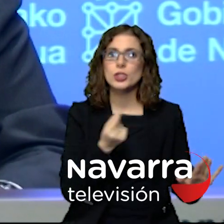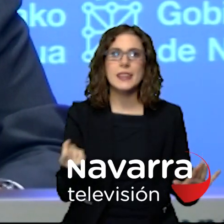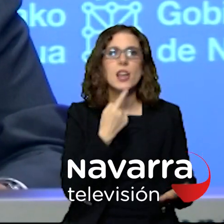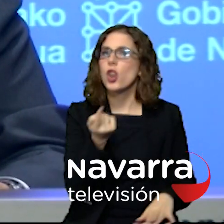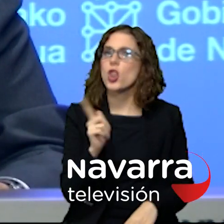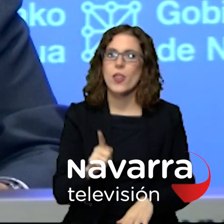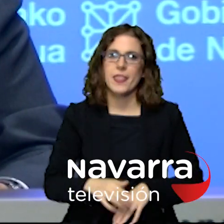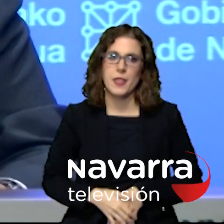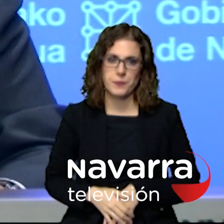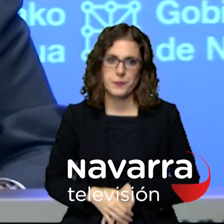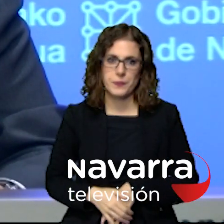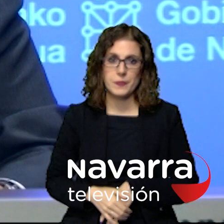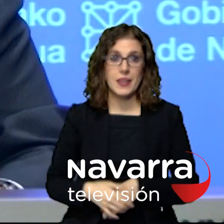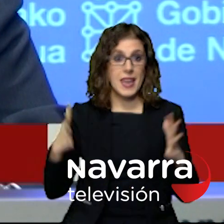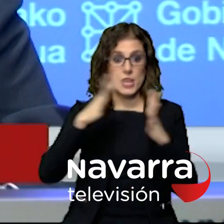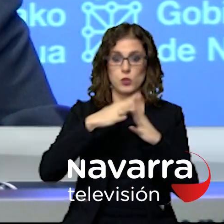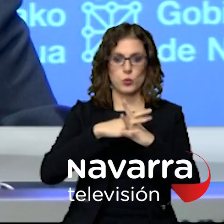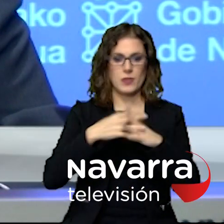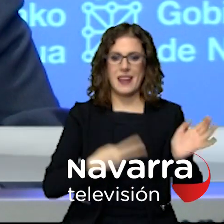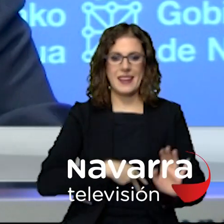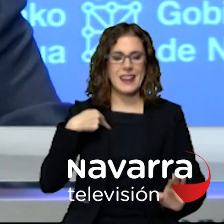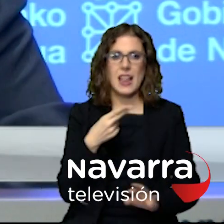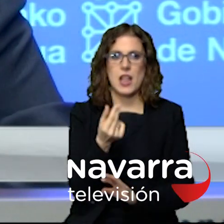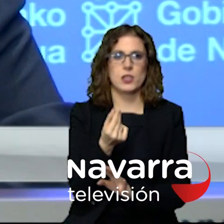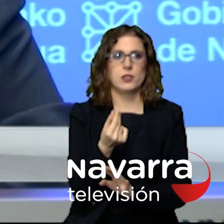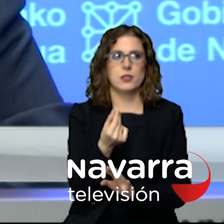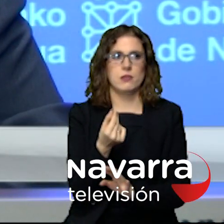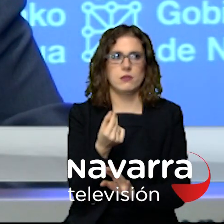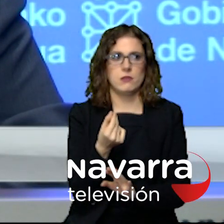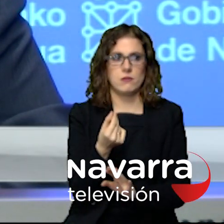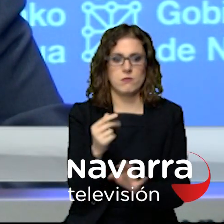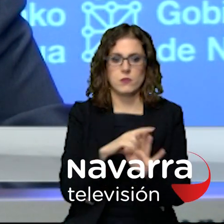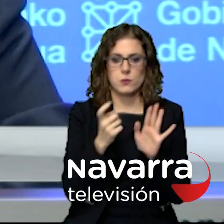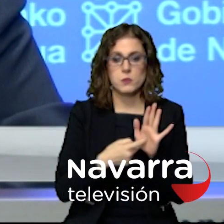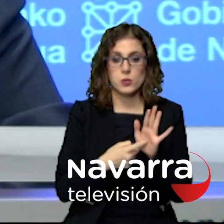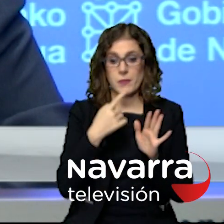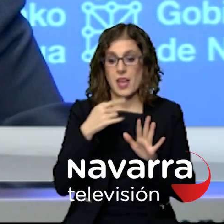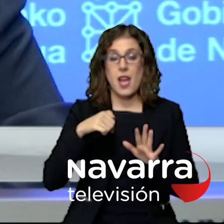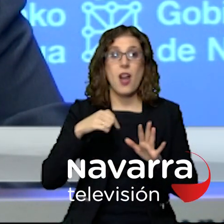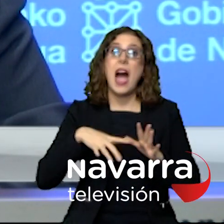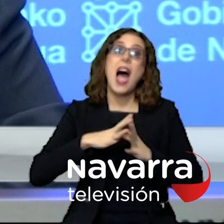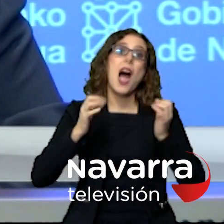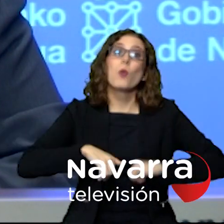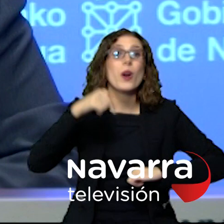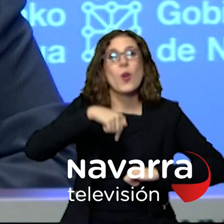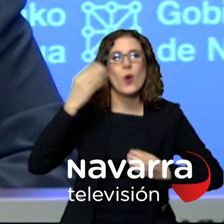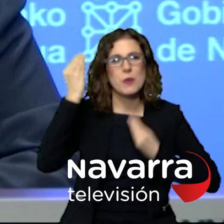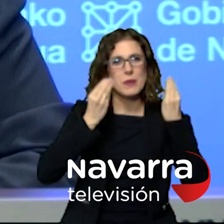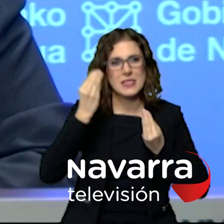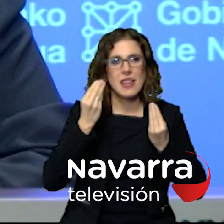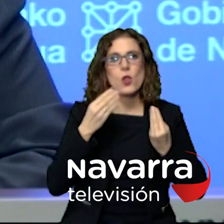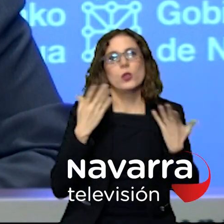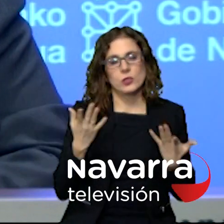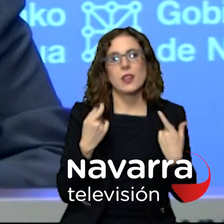El coste concreto del conjunto de la estructura, al ser un acuerdo que se ha tomado en el día de hoy y necesario también